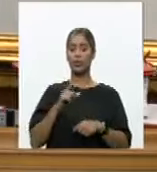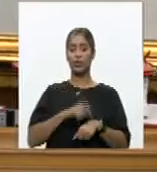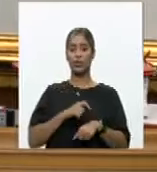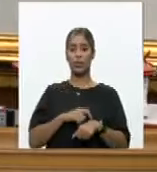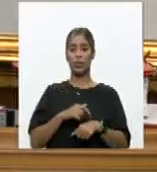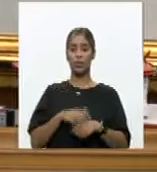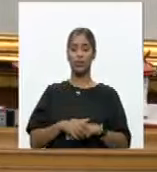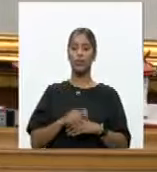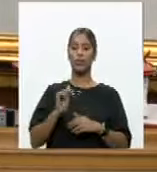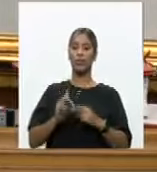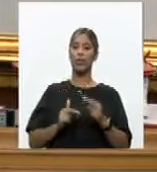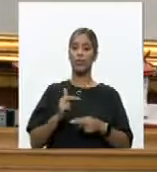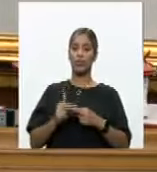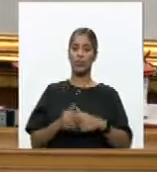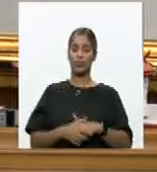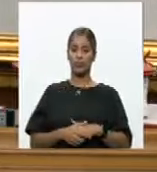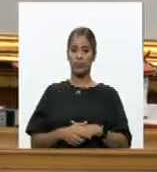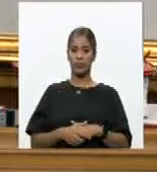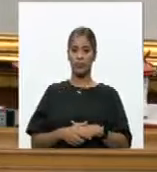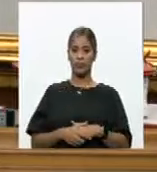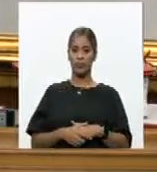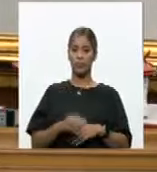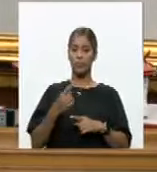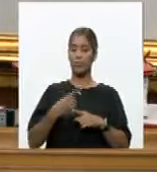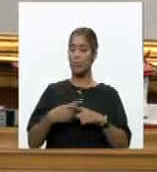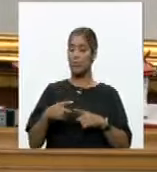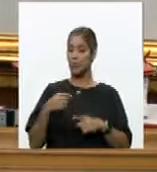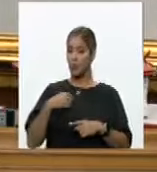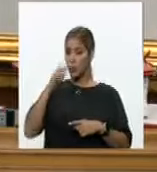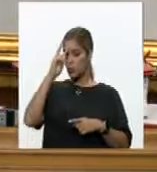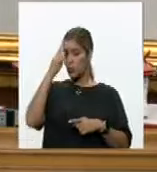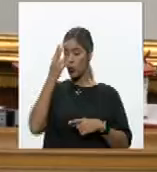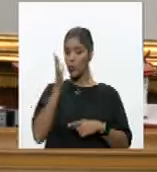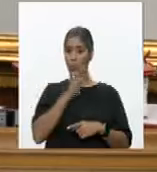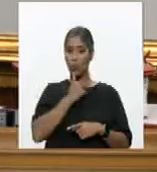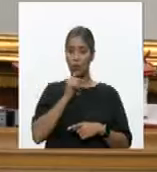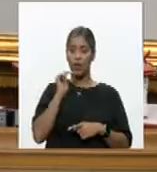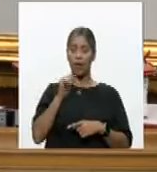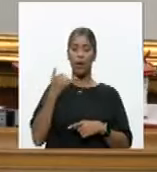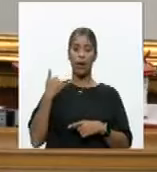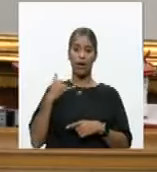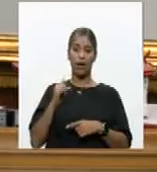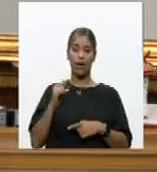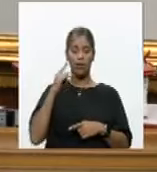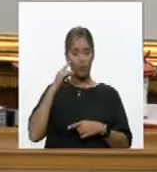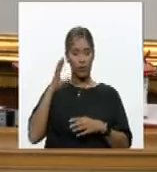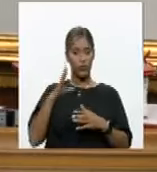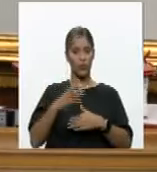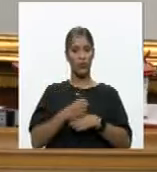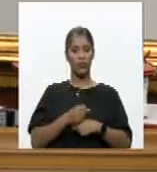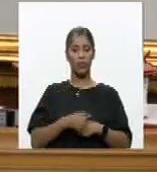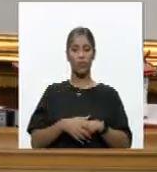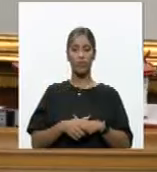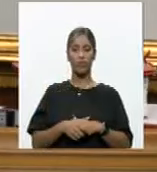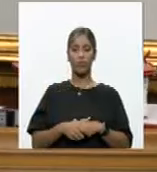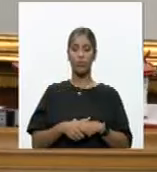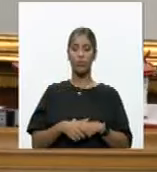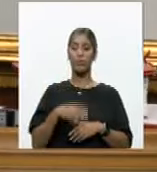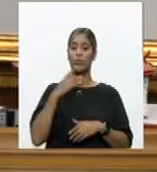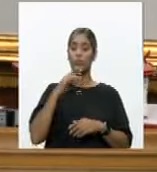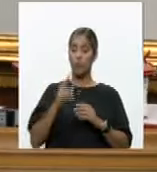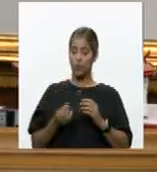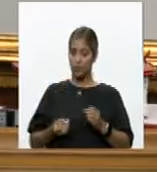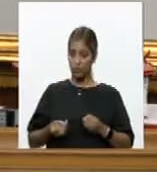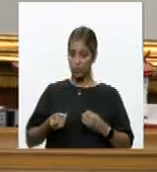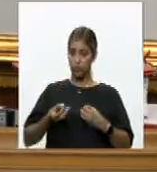en esta revolución. Pero yo no tengo ninguna duda de que él tenía la certeza de que cuando